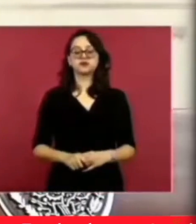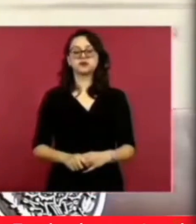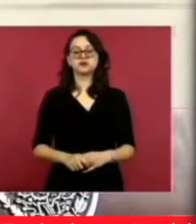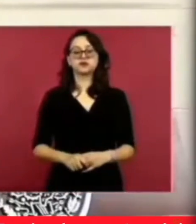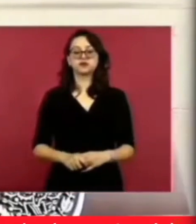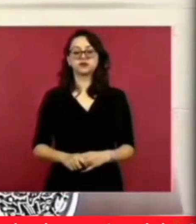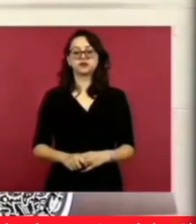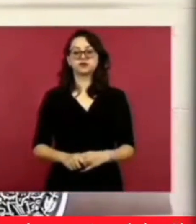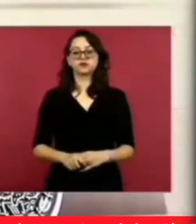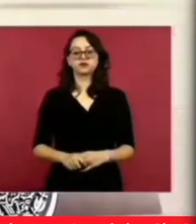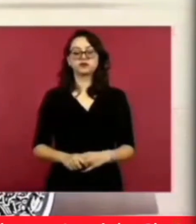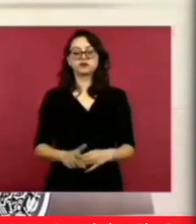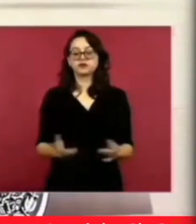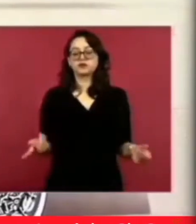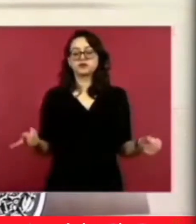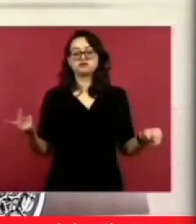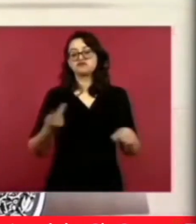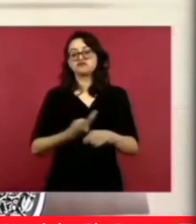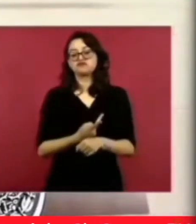dominaba